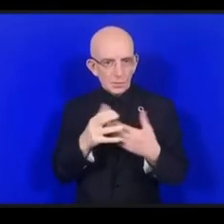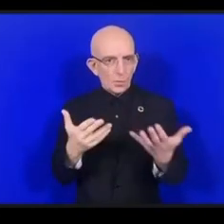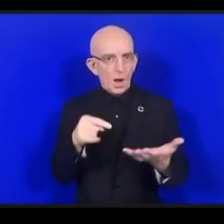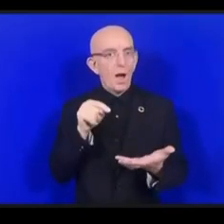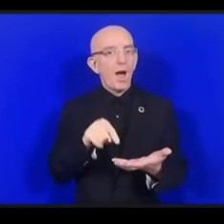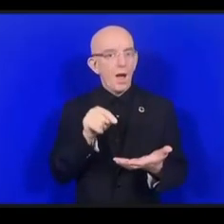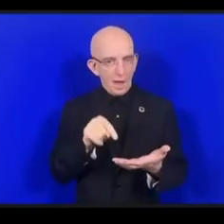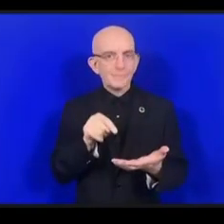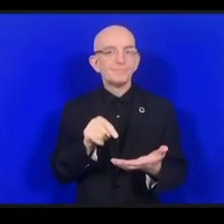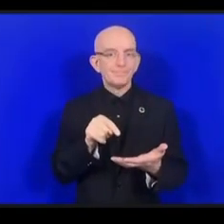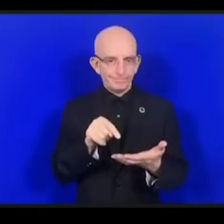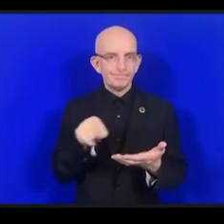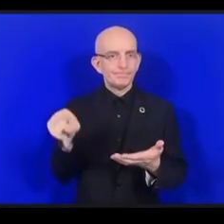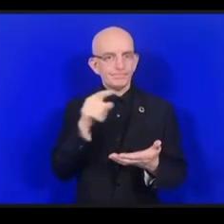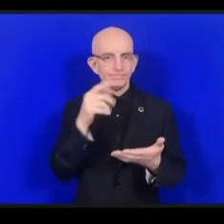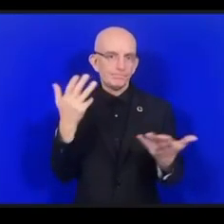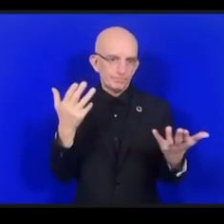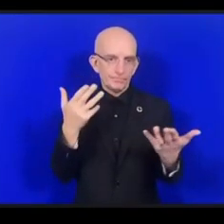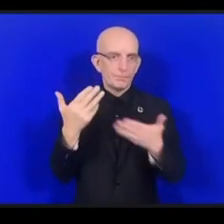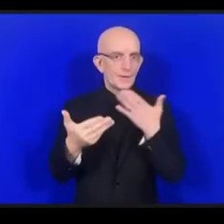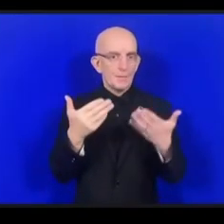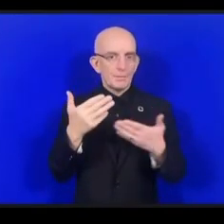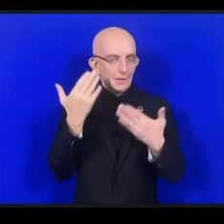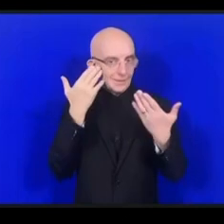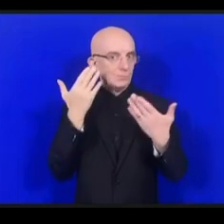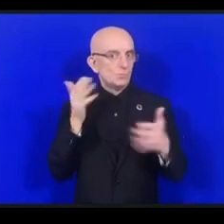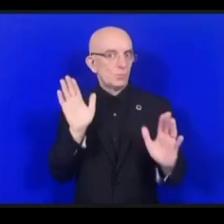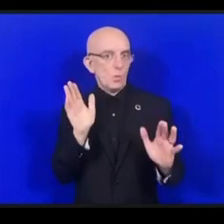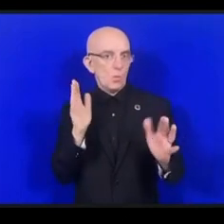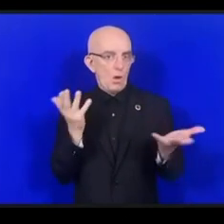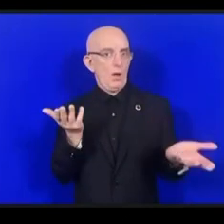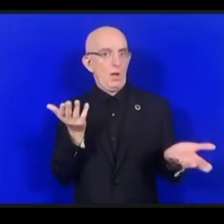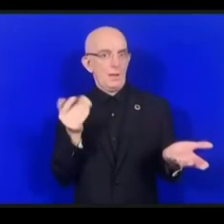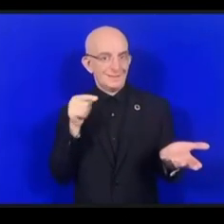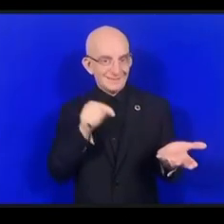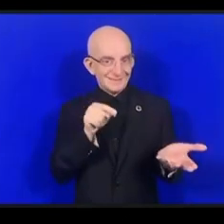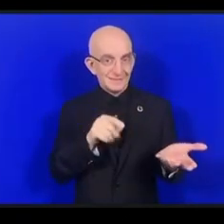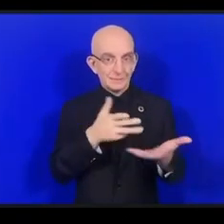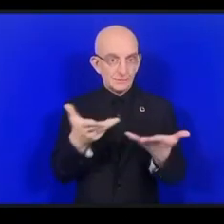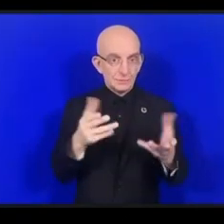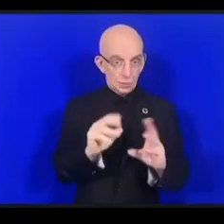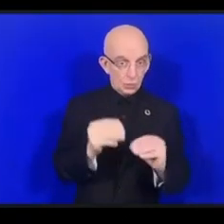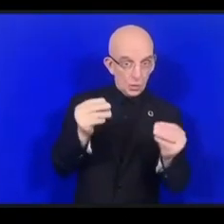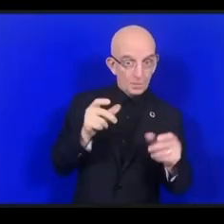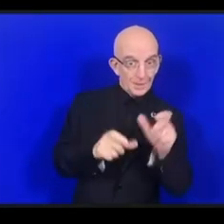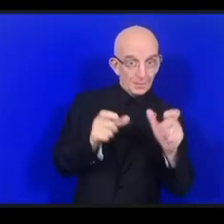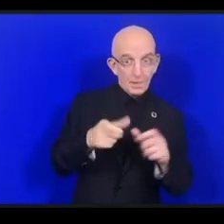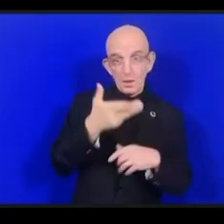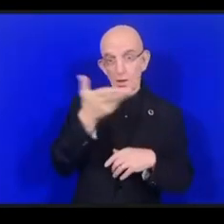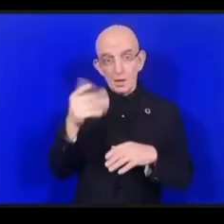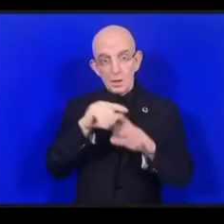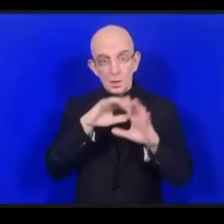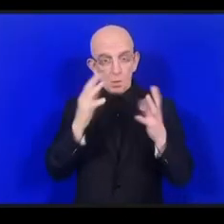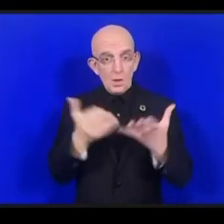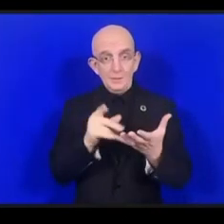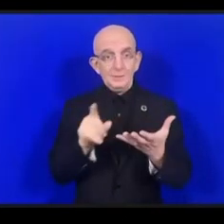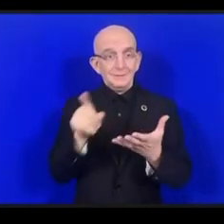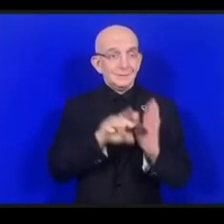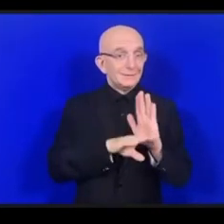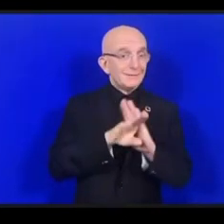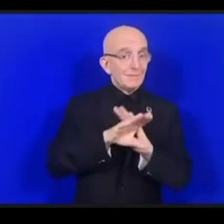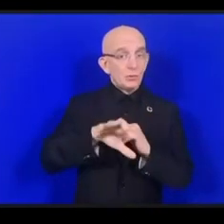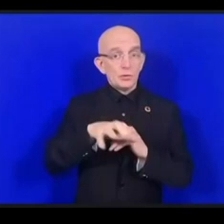internet los jóvenes en los países en vías de desarrollo no